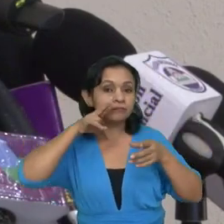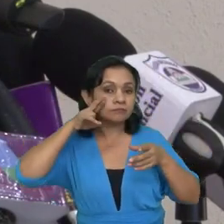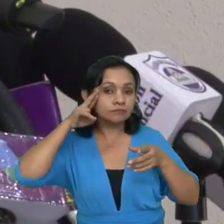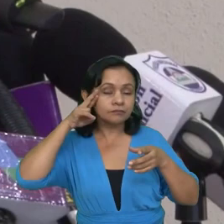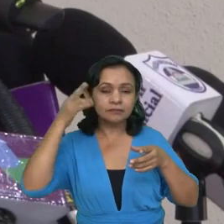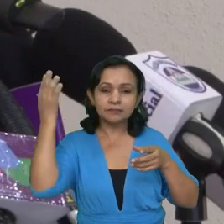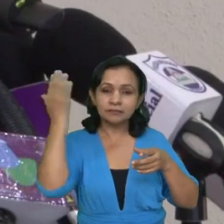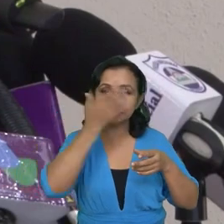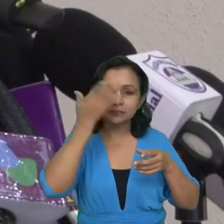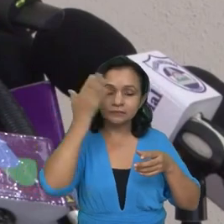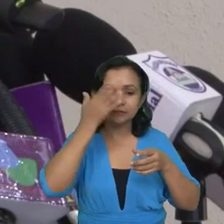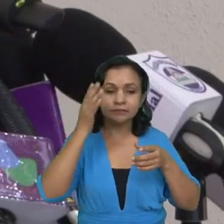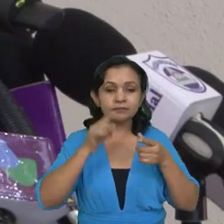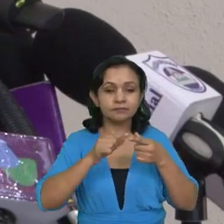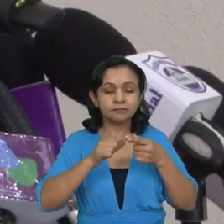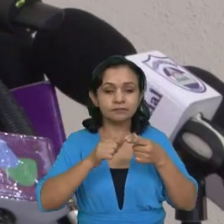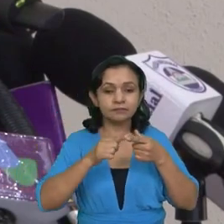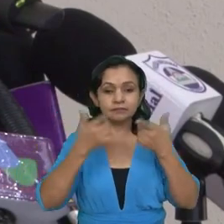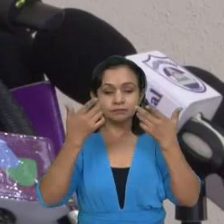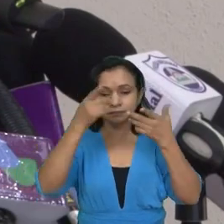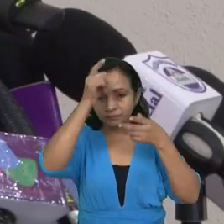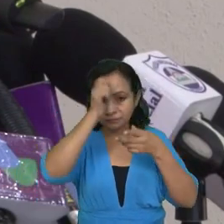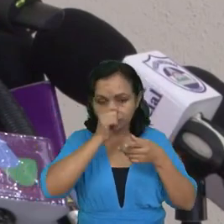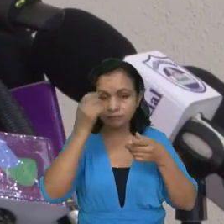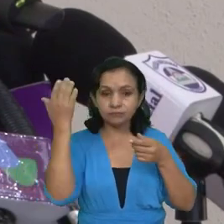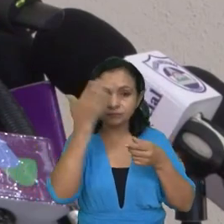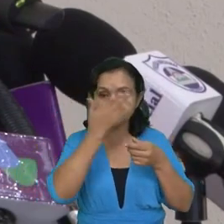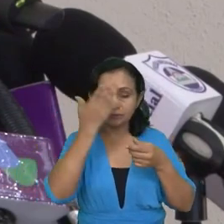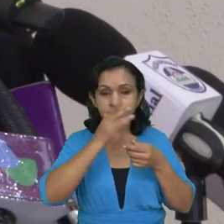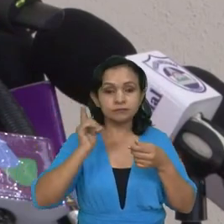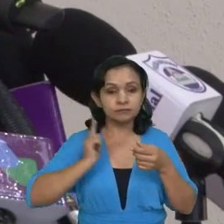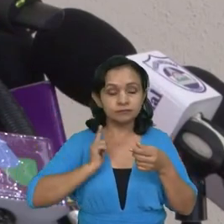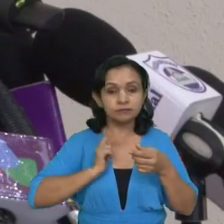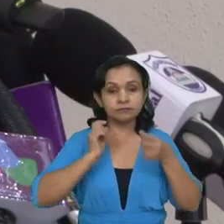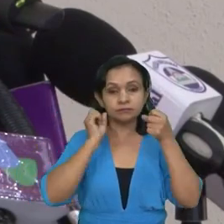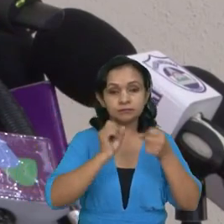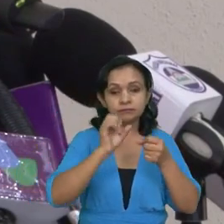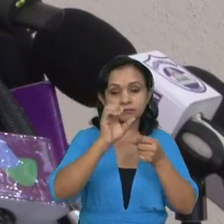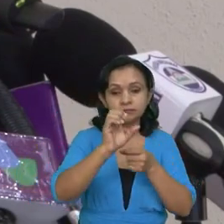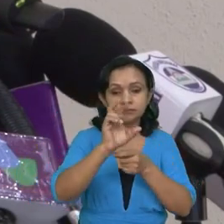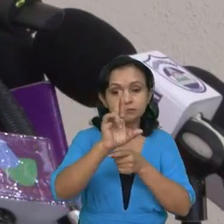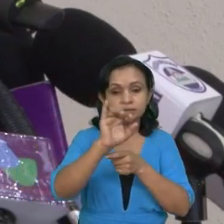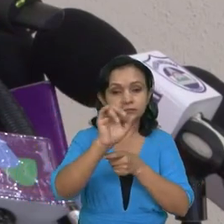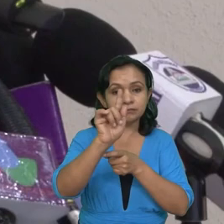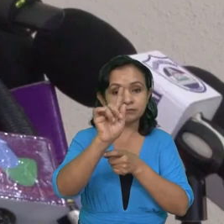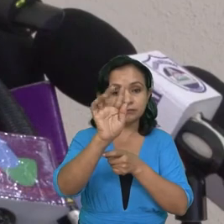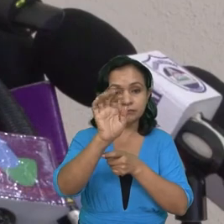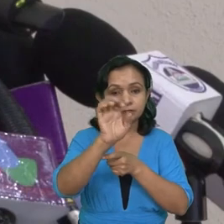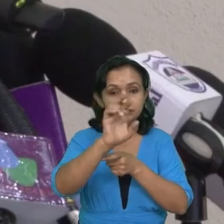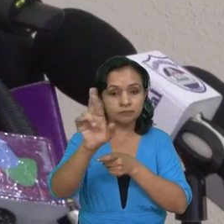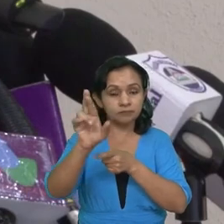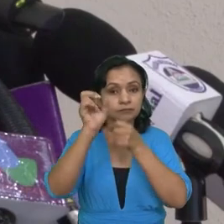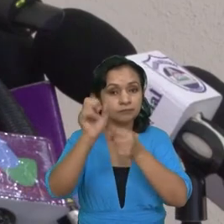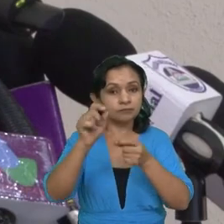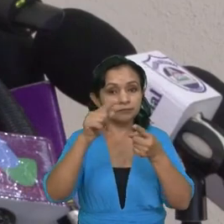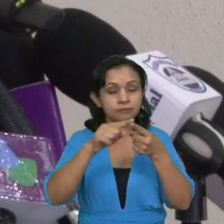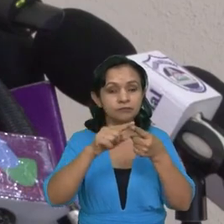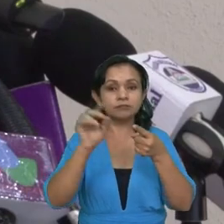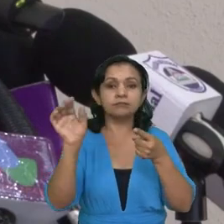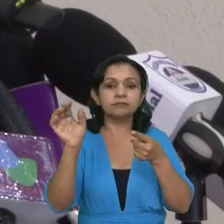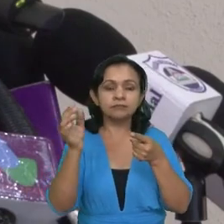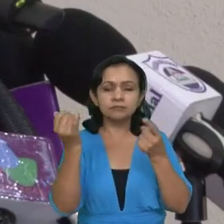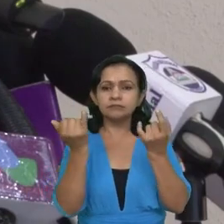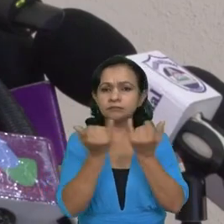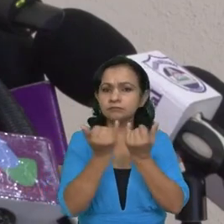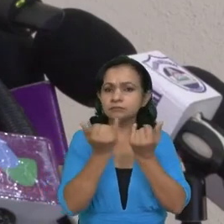rayas negras y gris era color negro ocupado al delincuente christopher alberto silva que son características